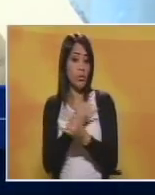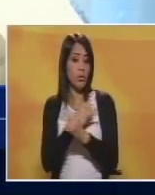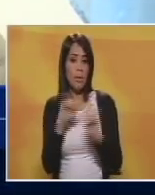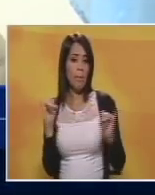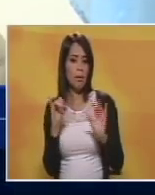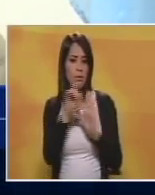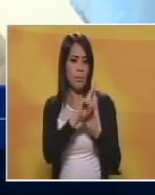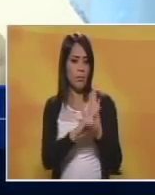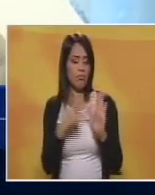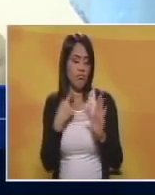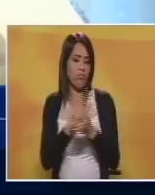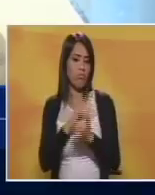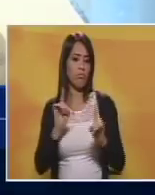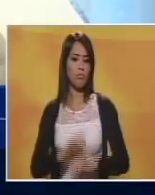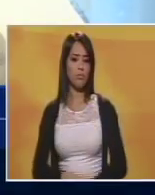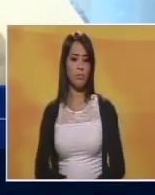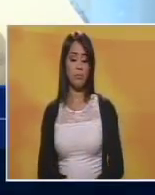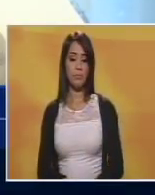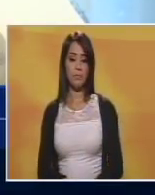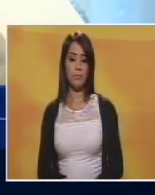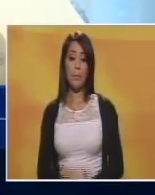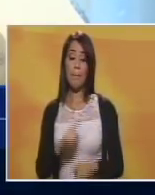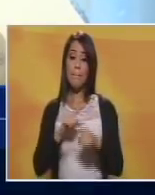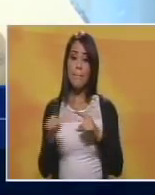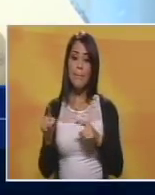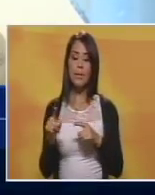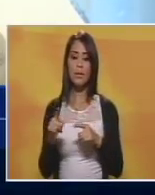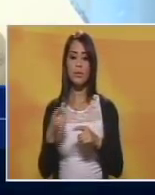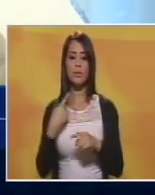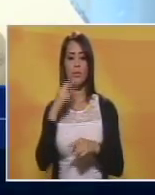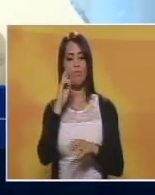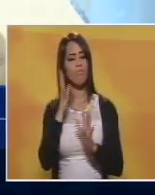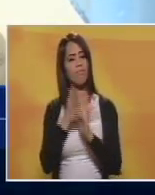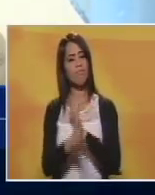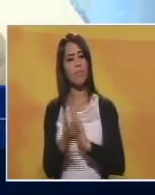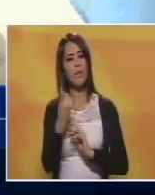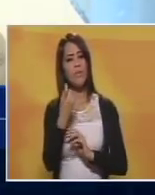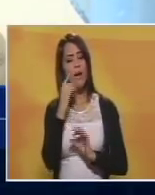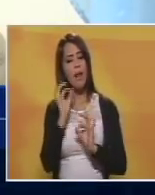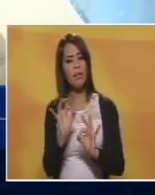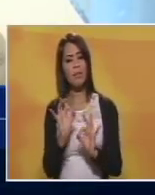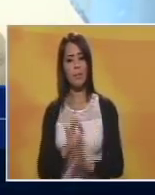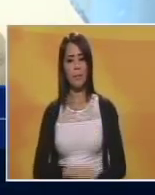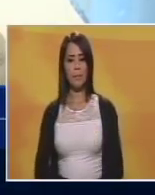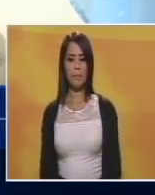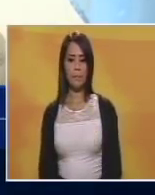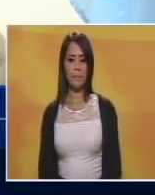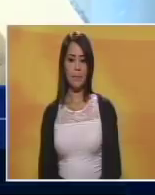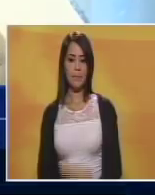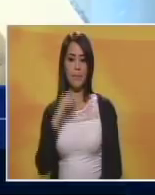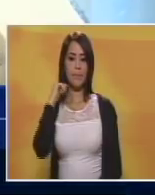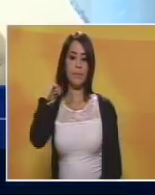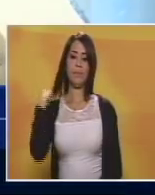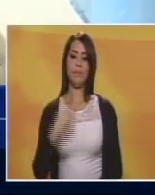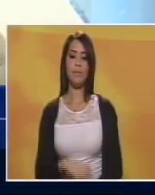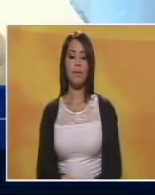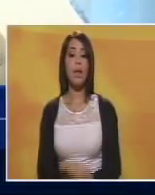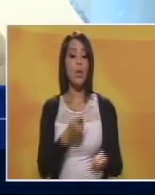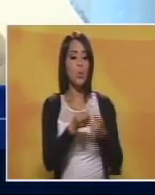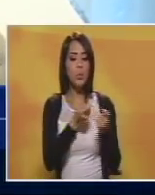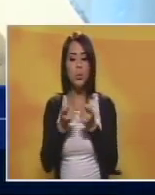esas medidas, obviamente. Pero sin embargo hemos visto que la falta de articulación y de